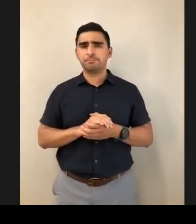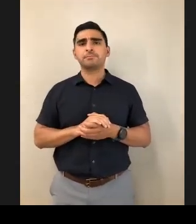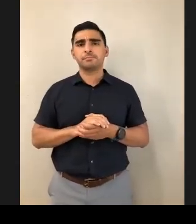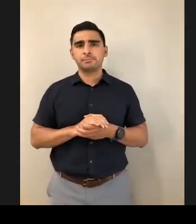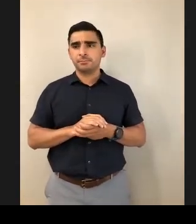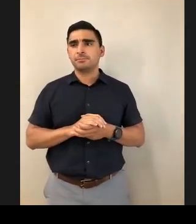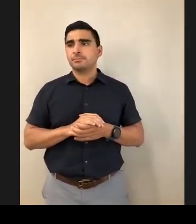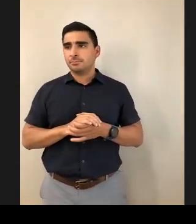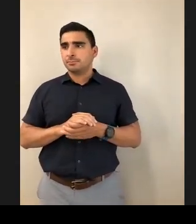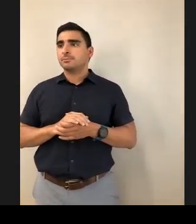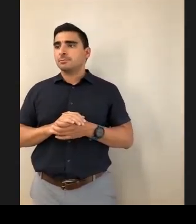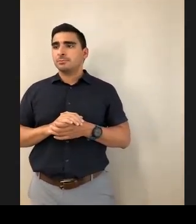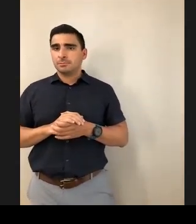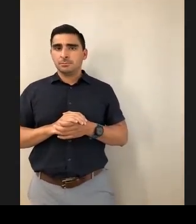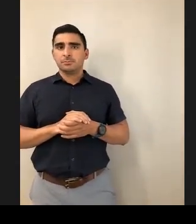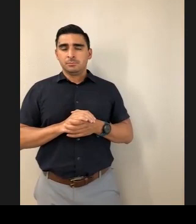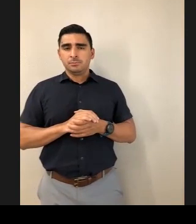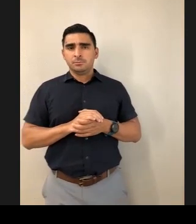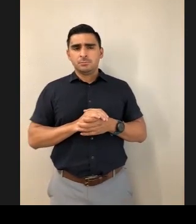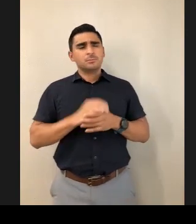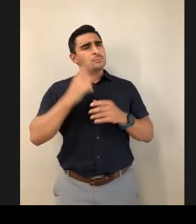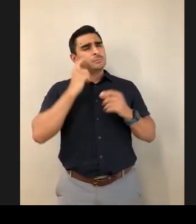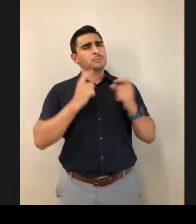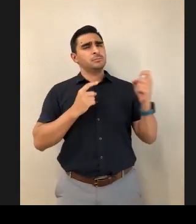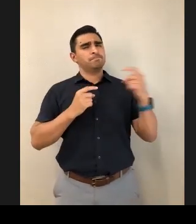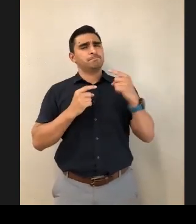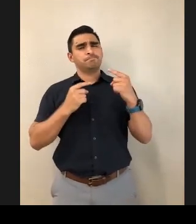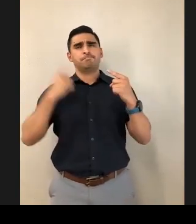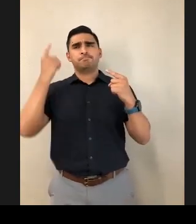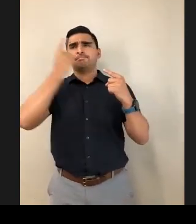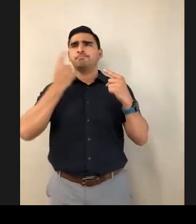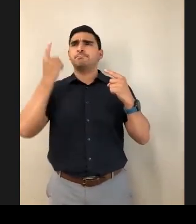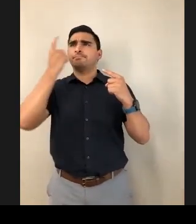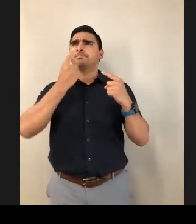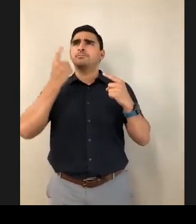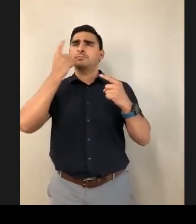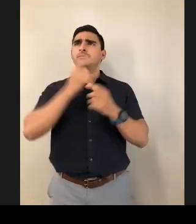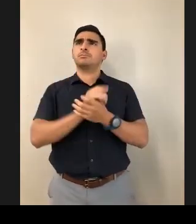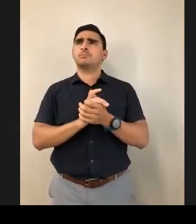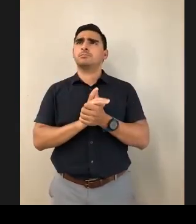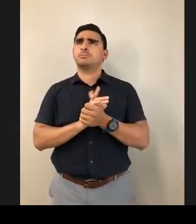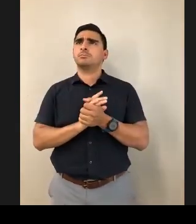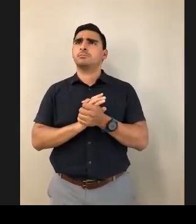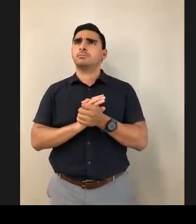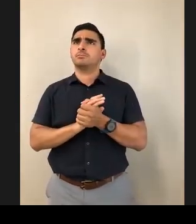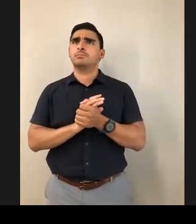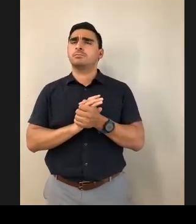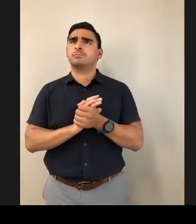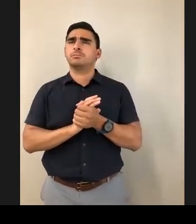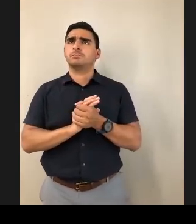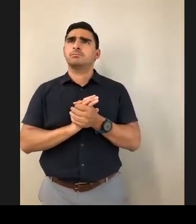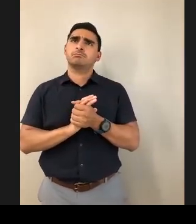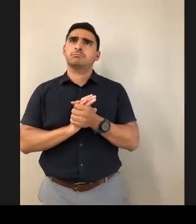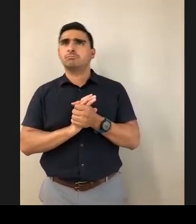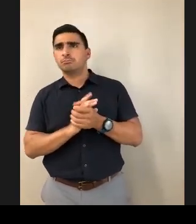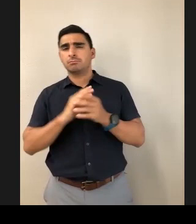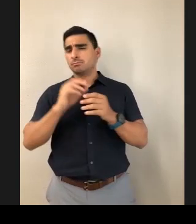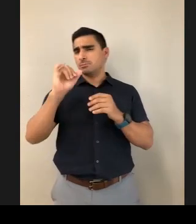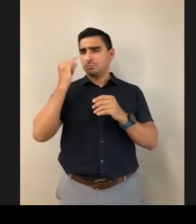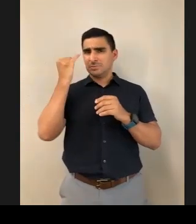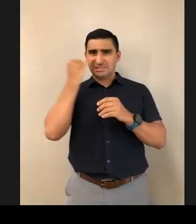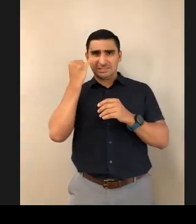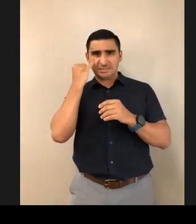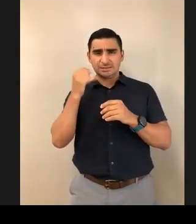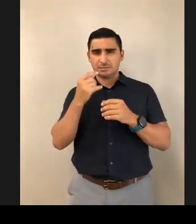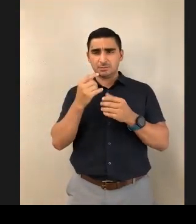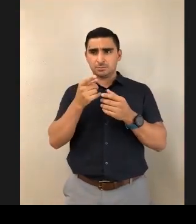Muchas gracias. La manera en que la pregunta fue planteada, yo entiendo que la idea, si